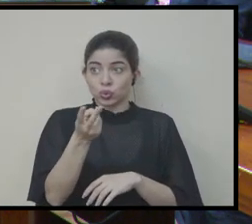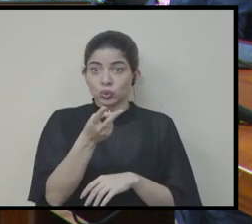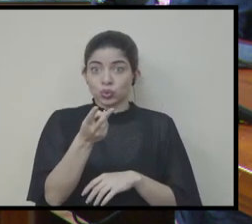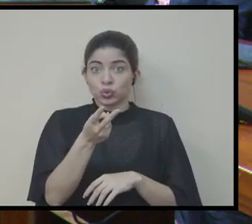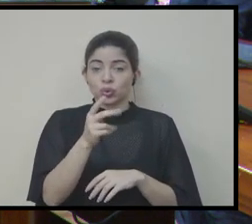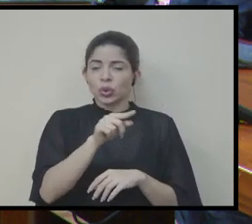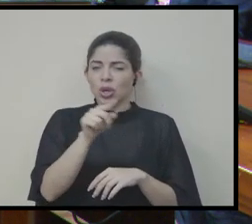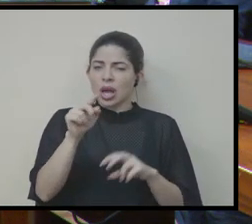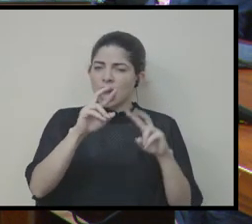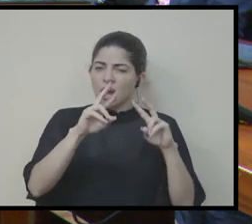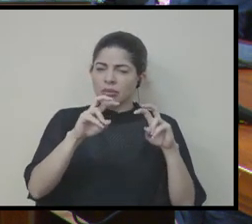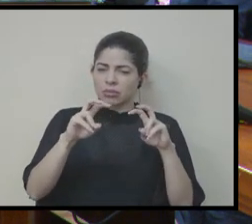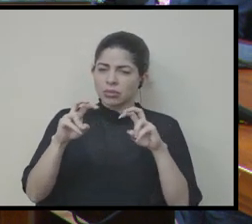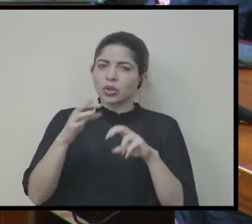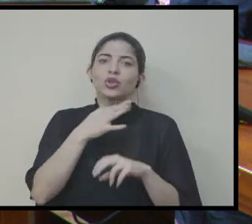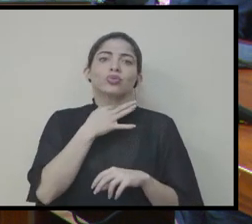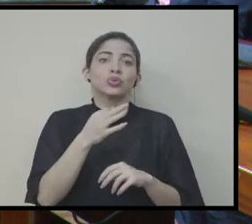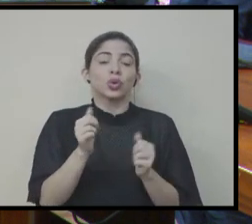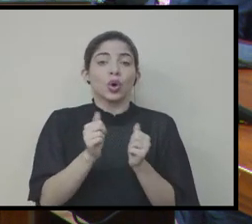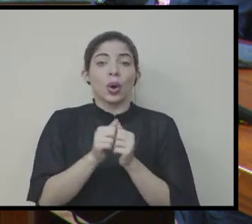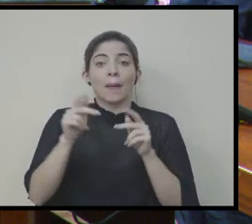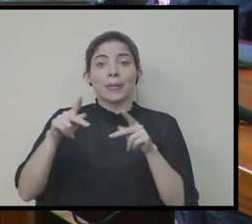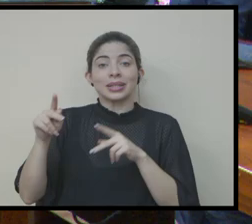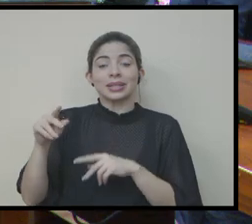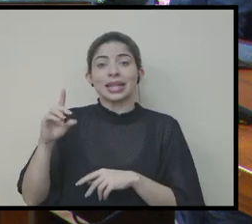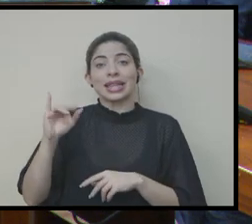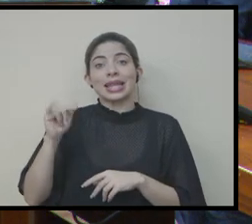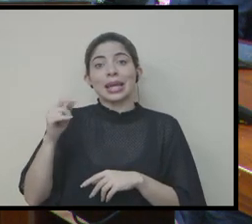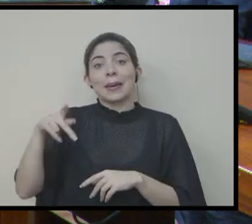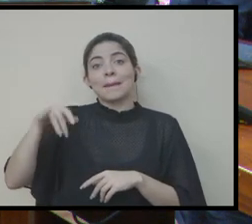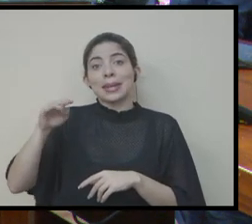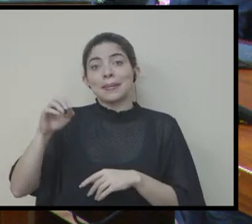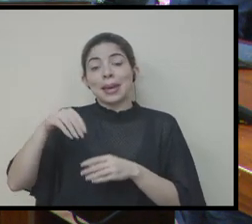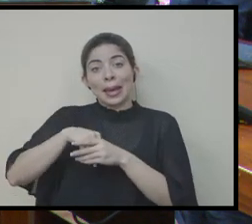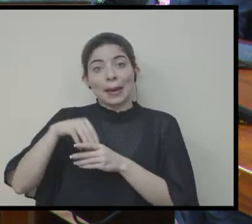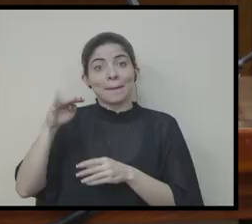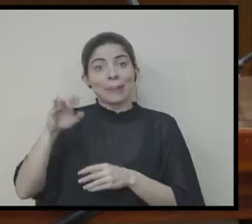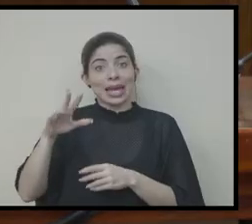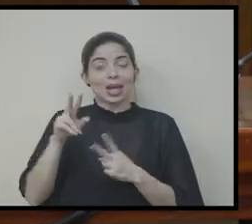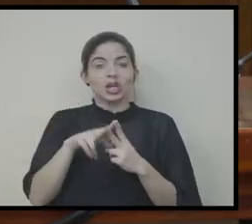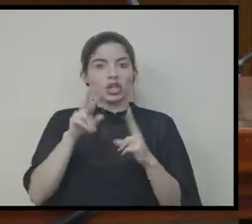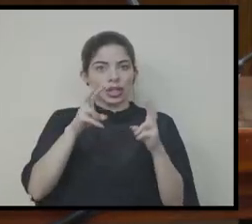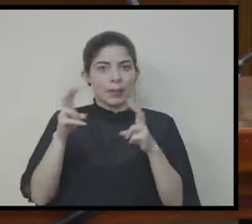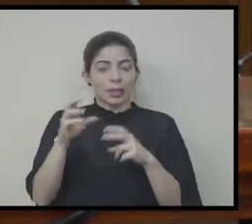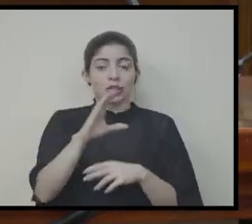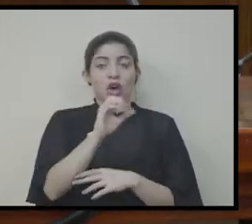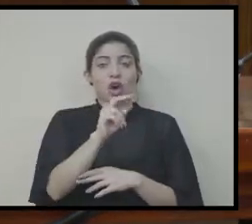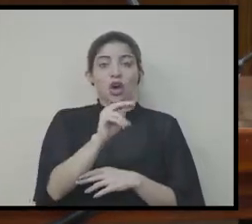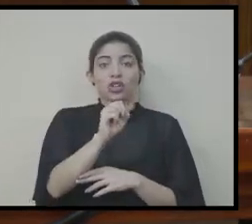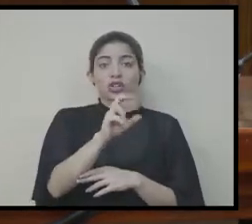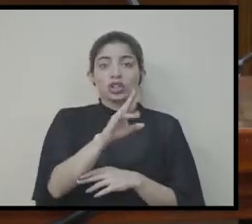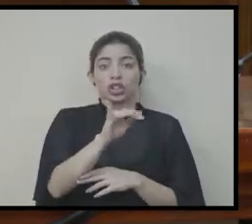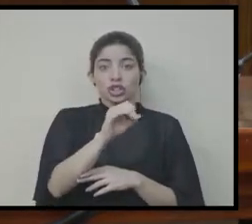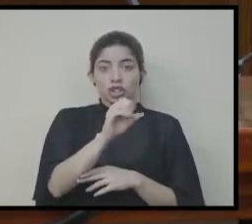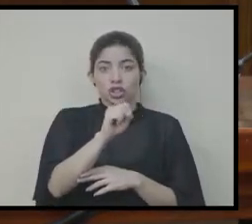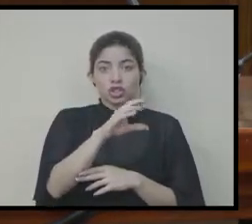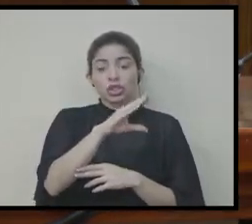que analicen con mucho gusto con la gente de IGPYME en el MAKE dos temas: consorcios